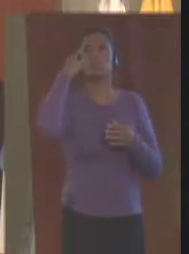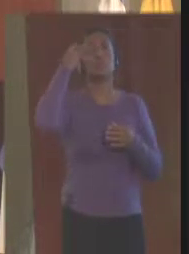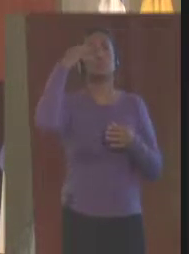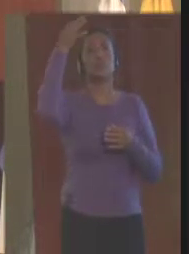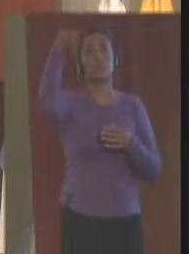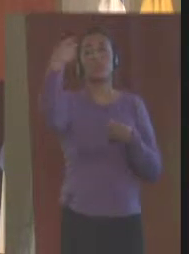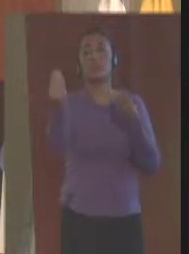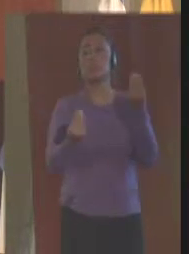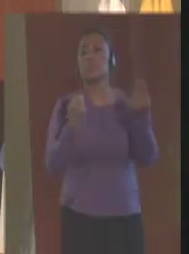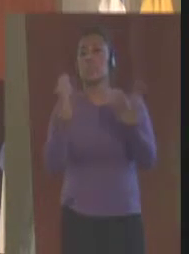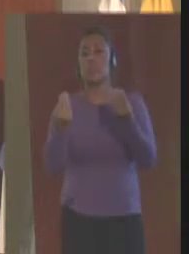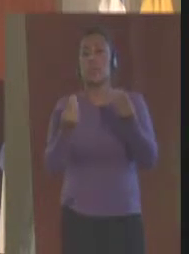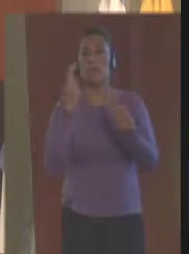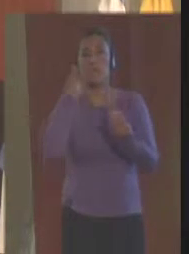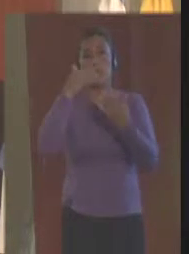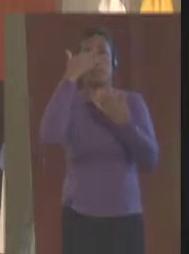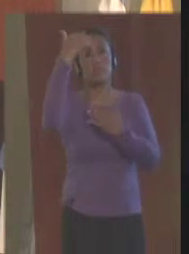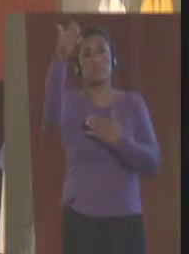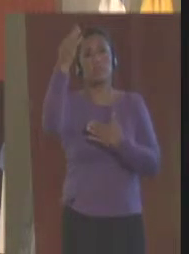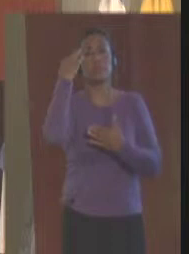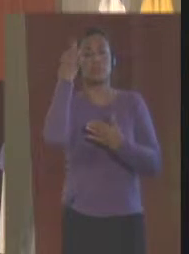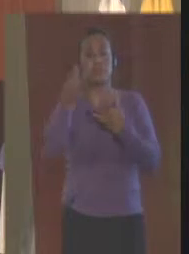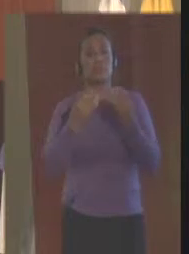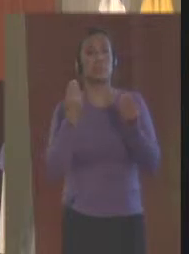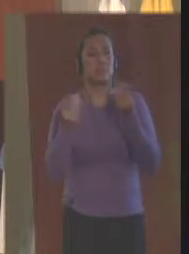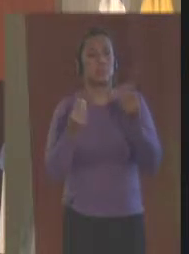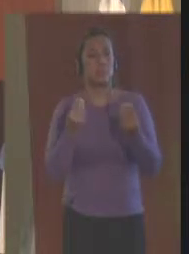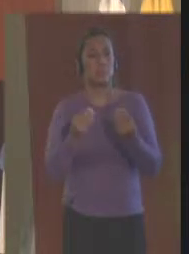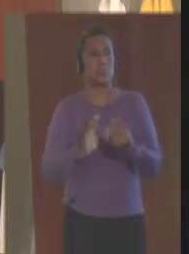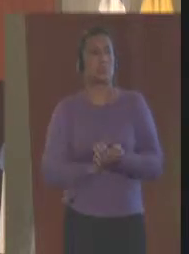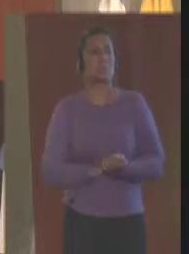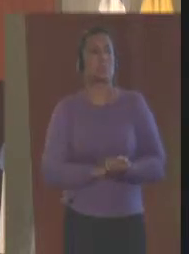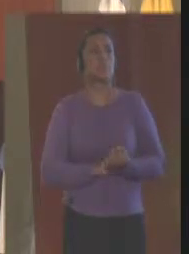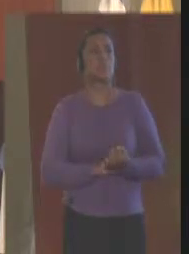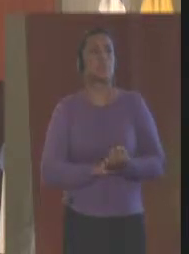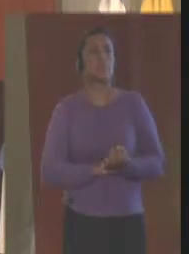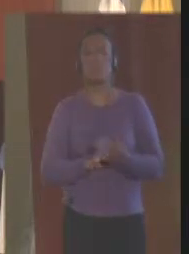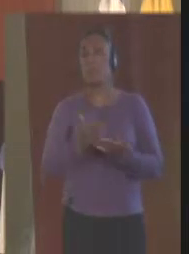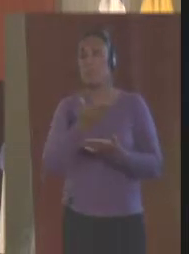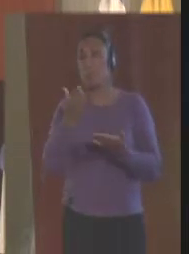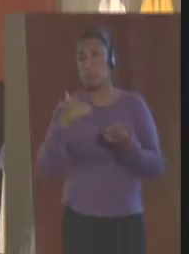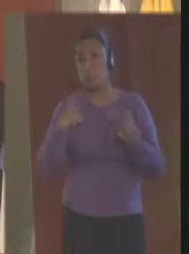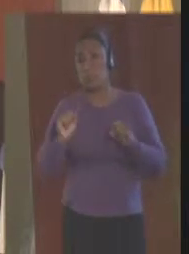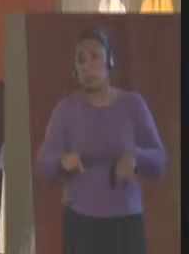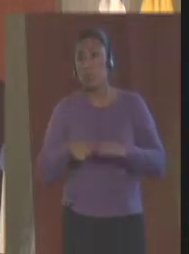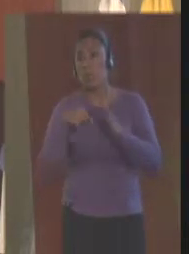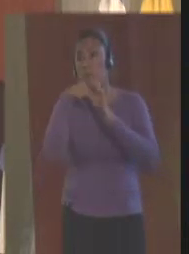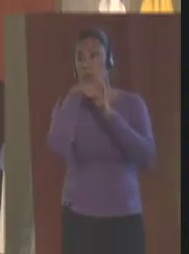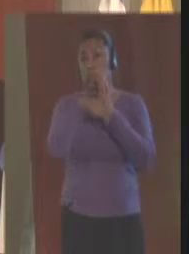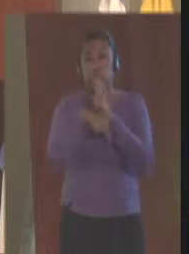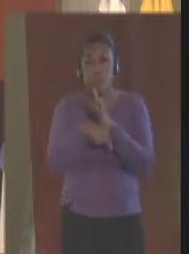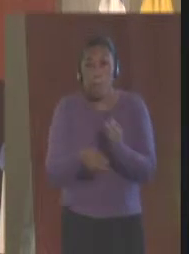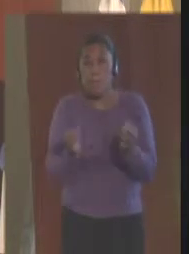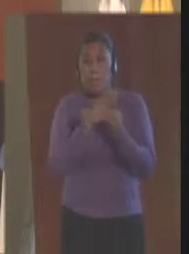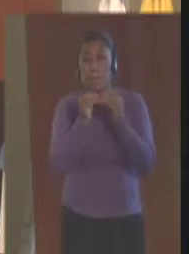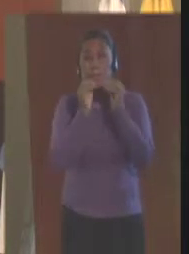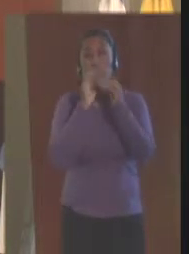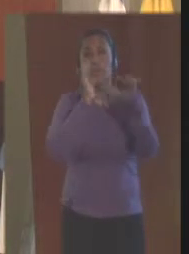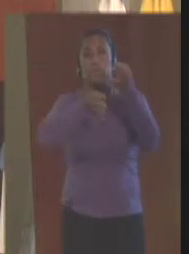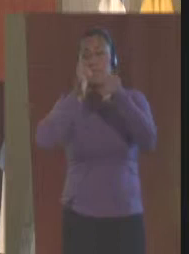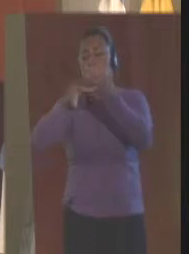¿no?, del territorio. Yo podría profundizar, si es que en este diálogo que vamos a